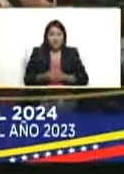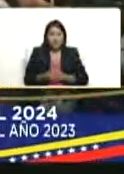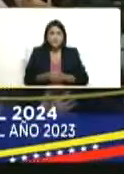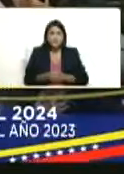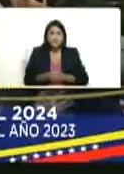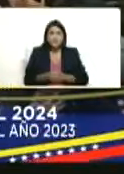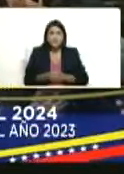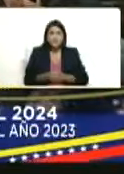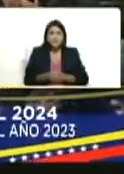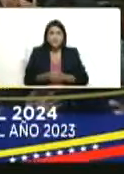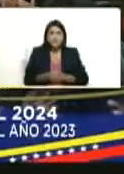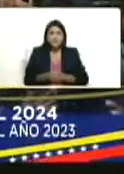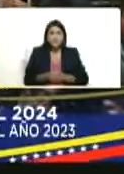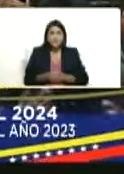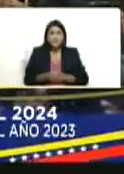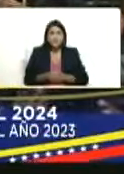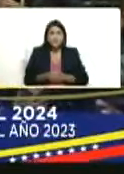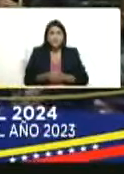Que cada quien